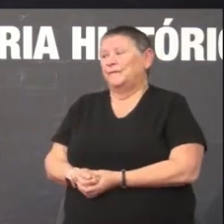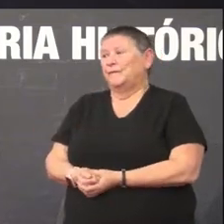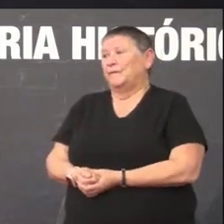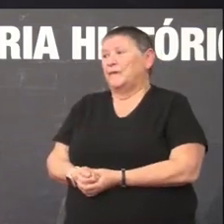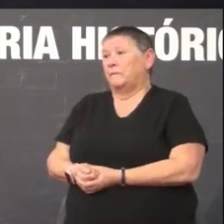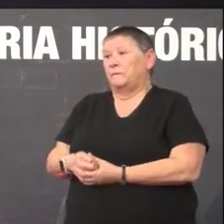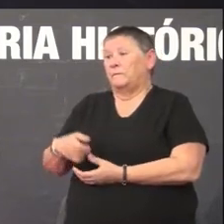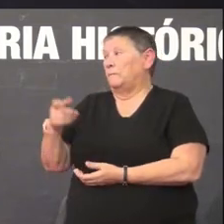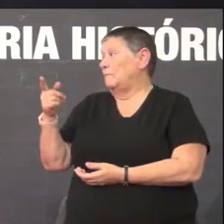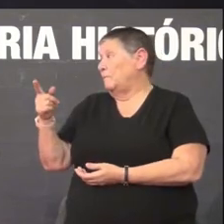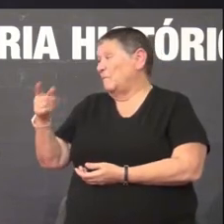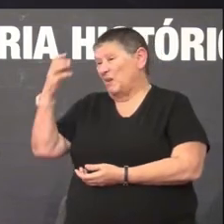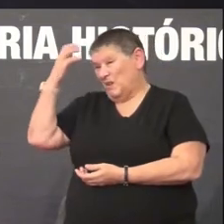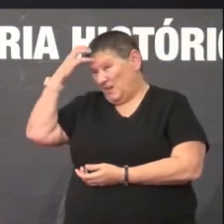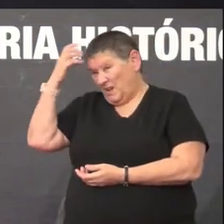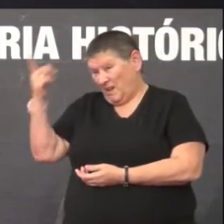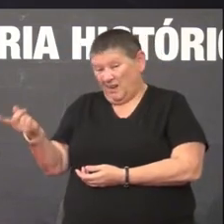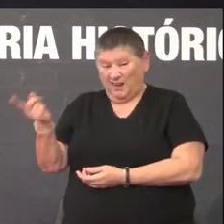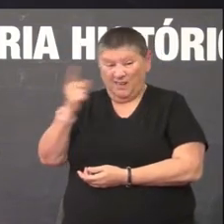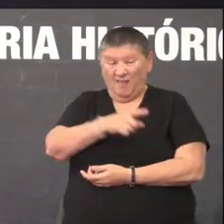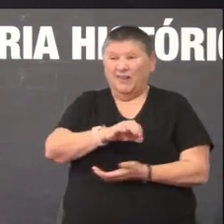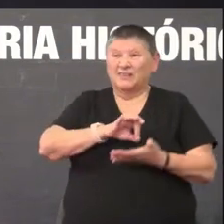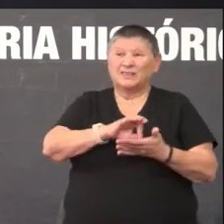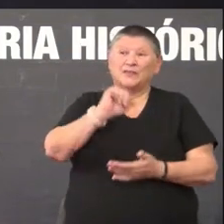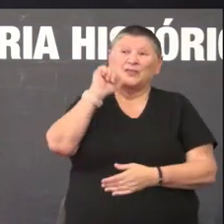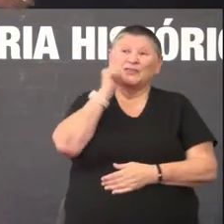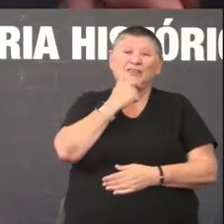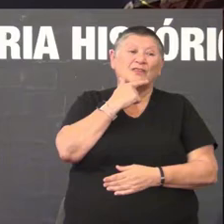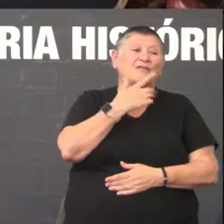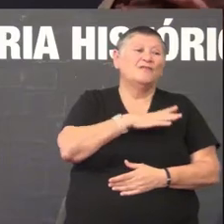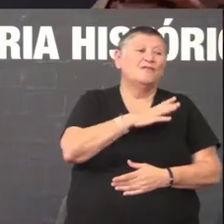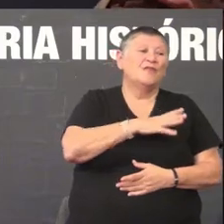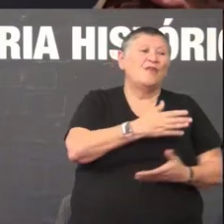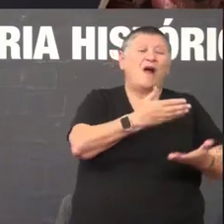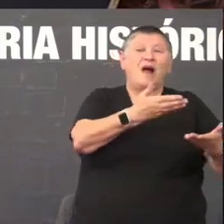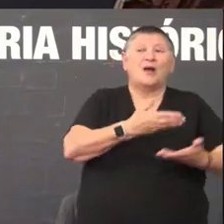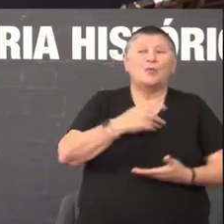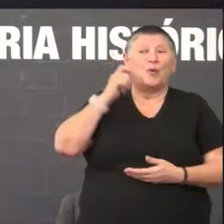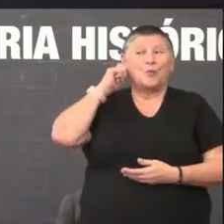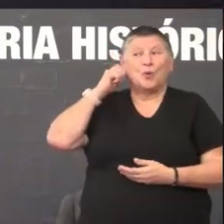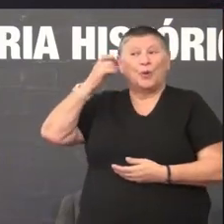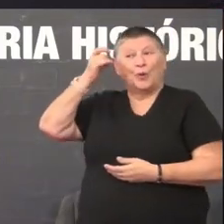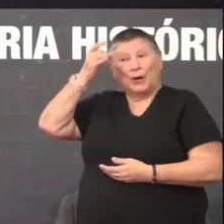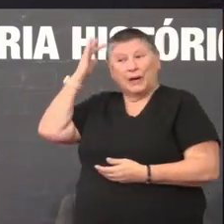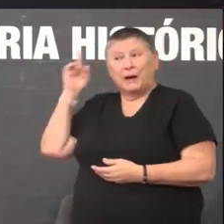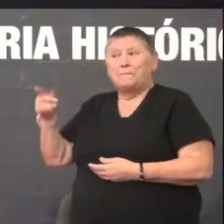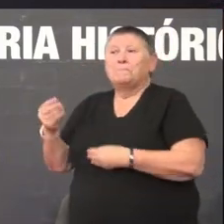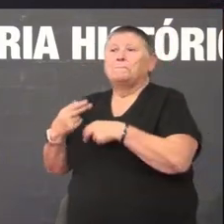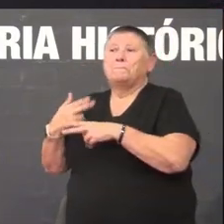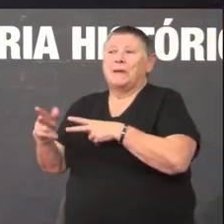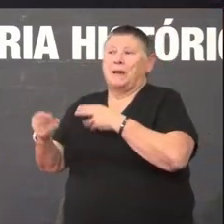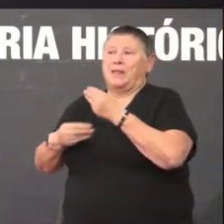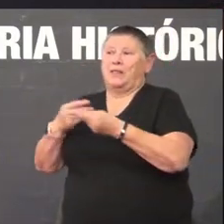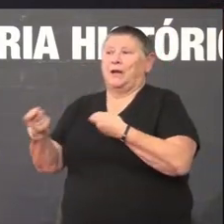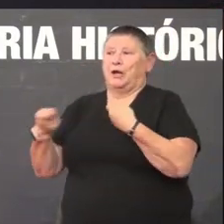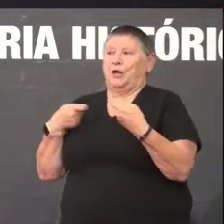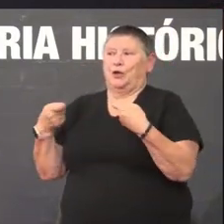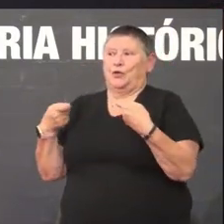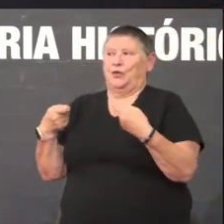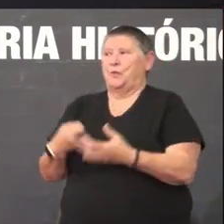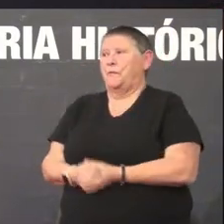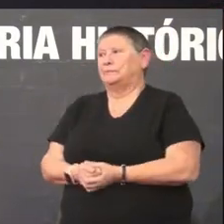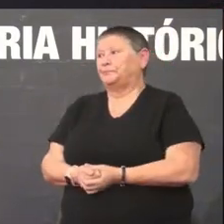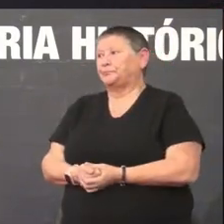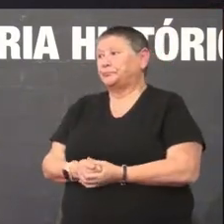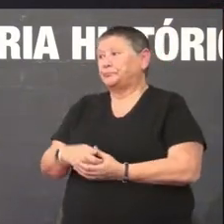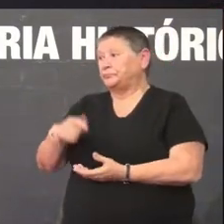El rey le pide al director del servicio secreto que ayude a una amiga suya a hacer negocios. La